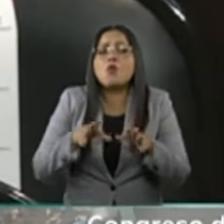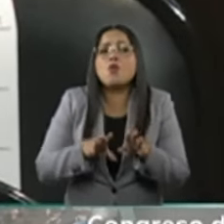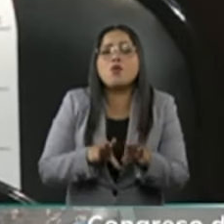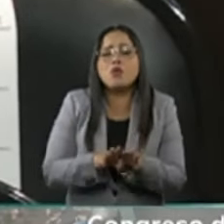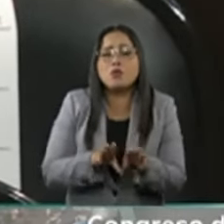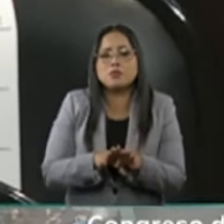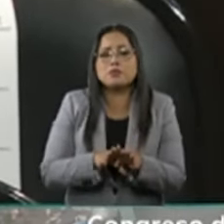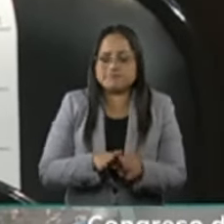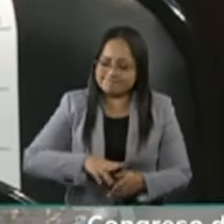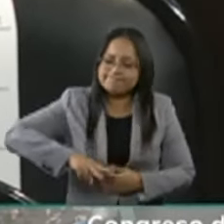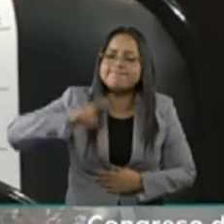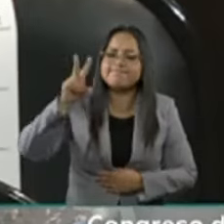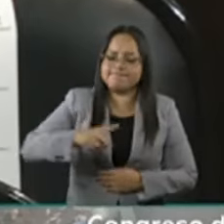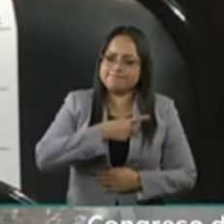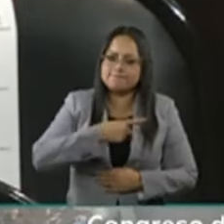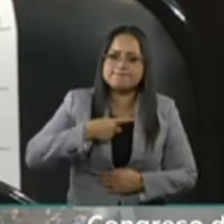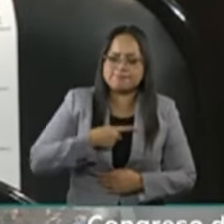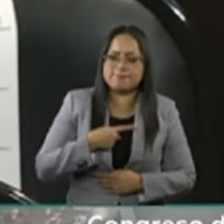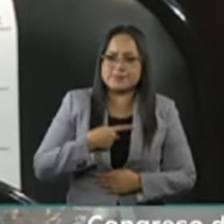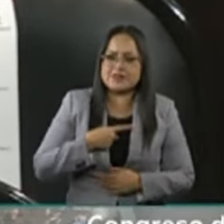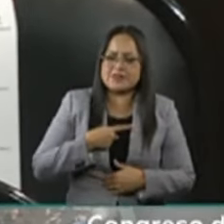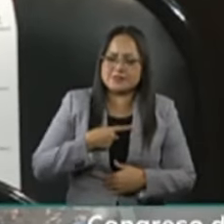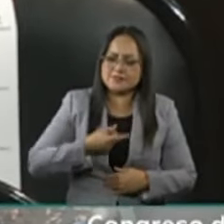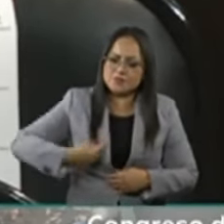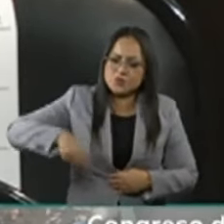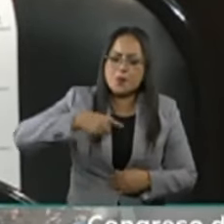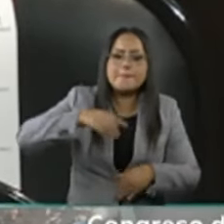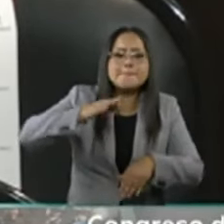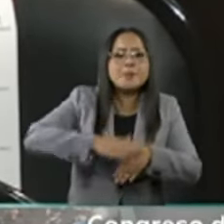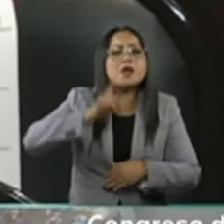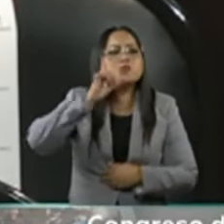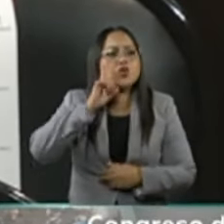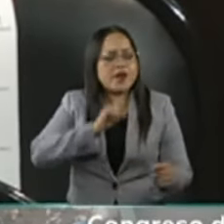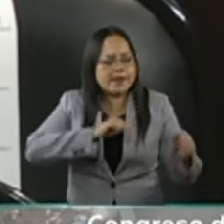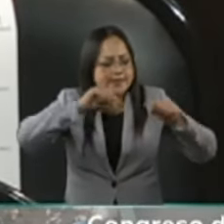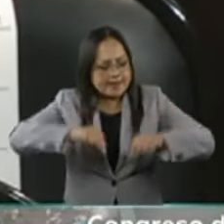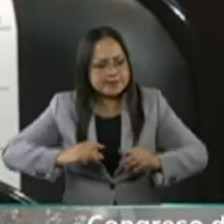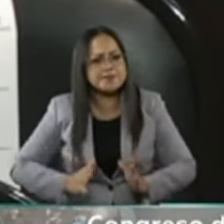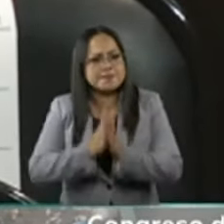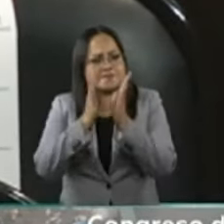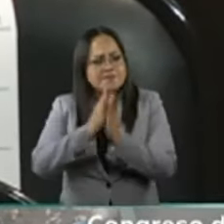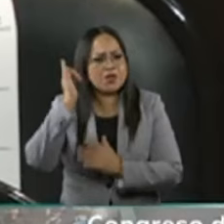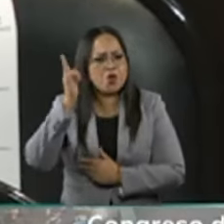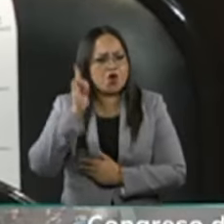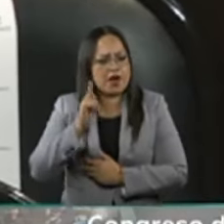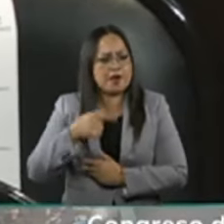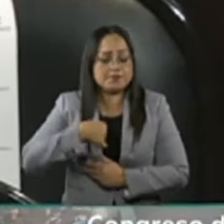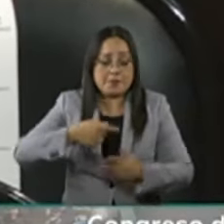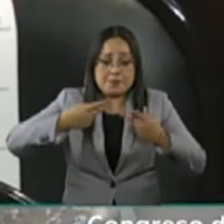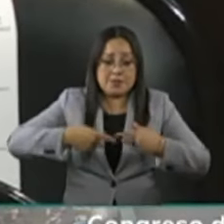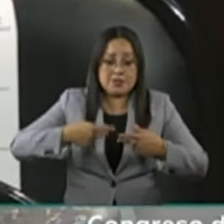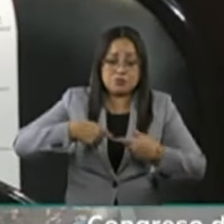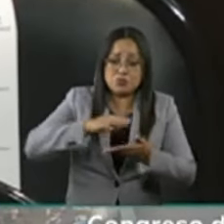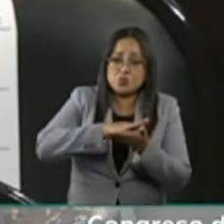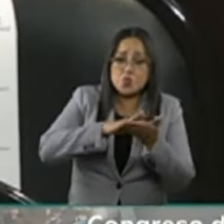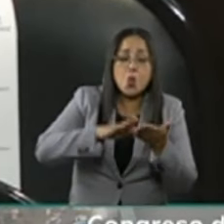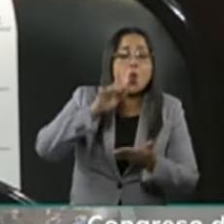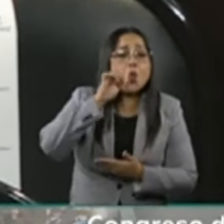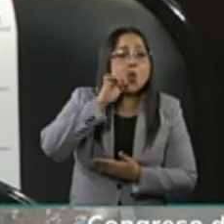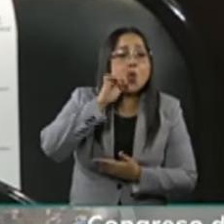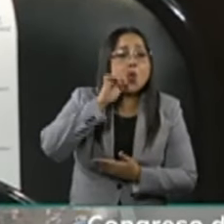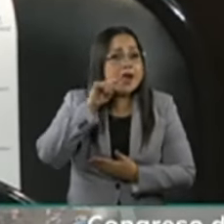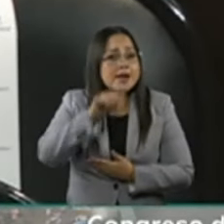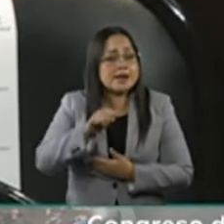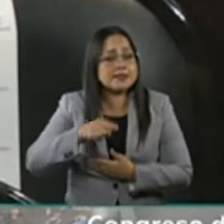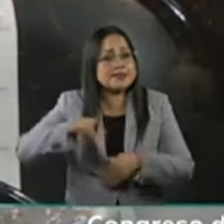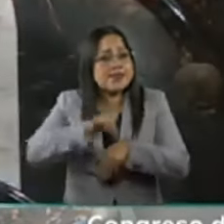seamos simbólicamente más mujeres las que estemos hoy aquí, mujeres de origen humilde, mujeres que cada día